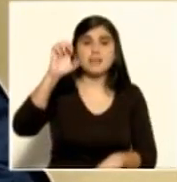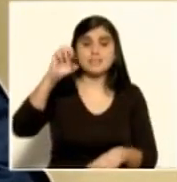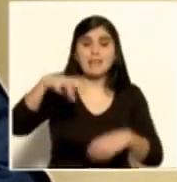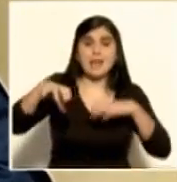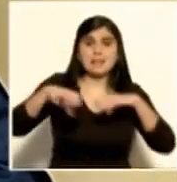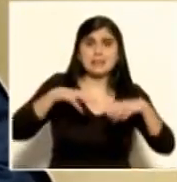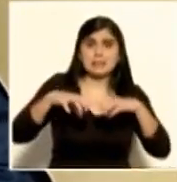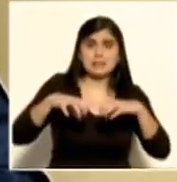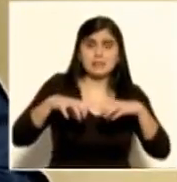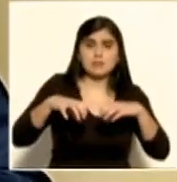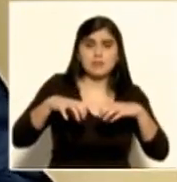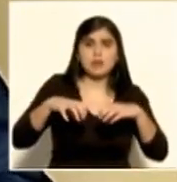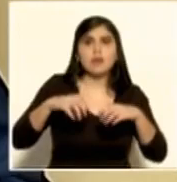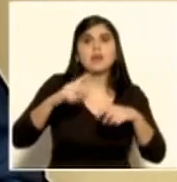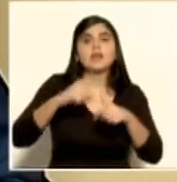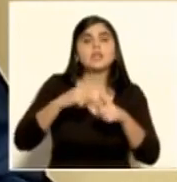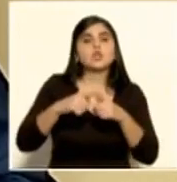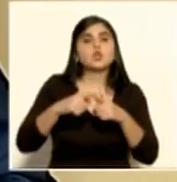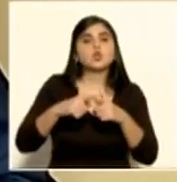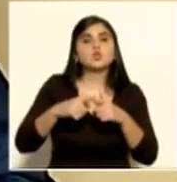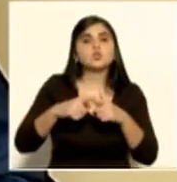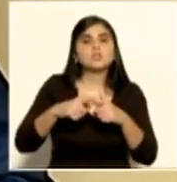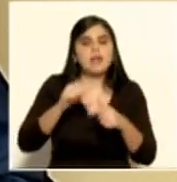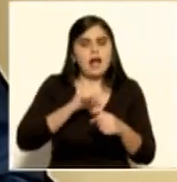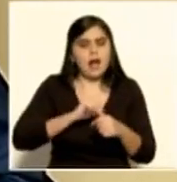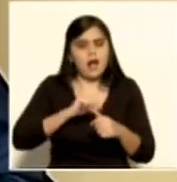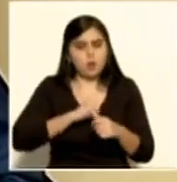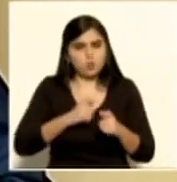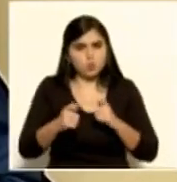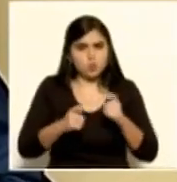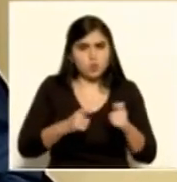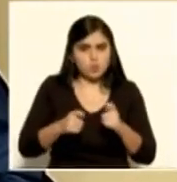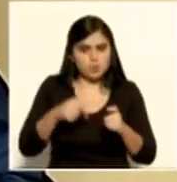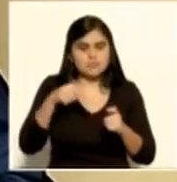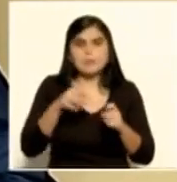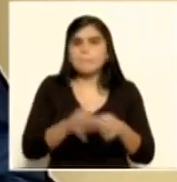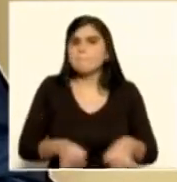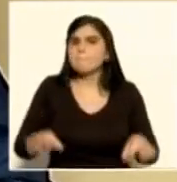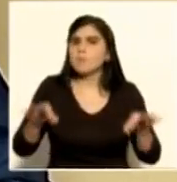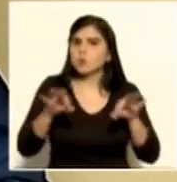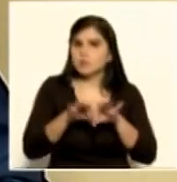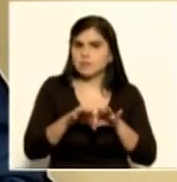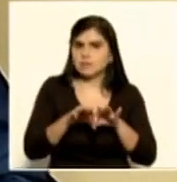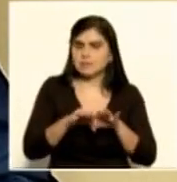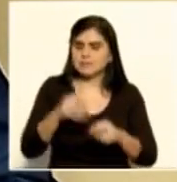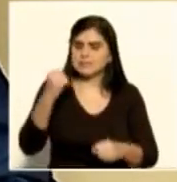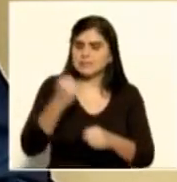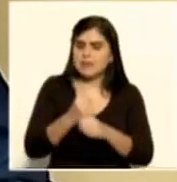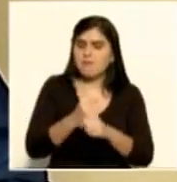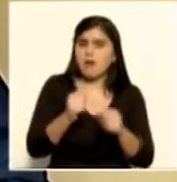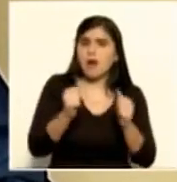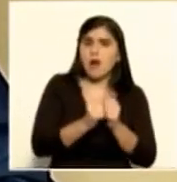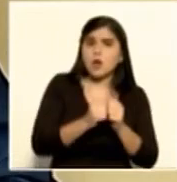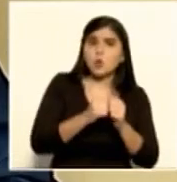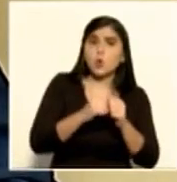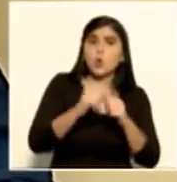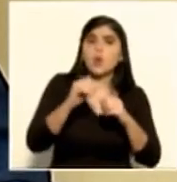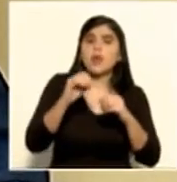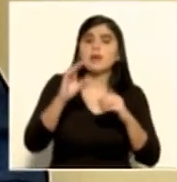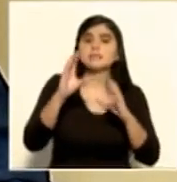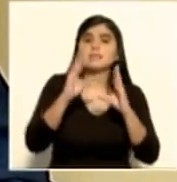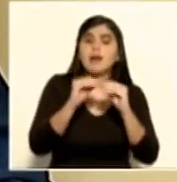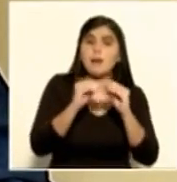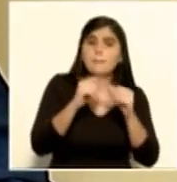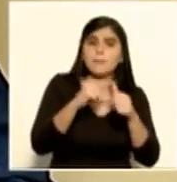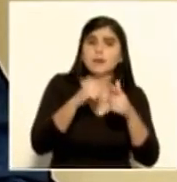a adelantarnos? Entonces, la autorregulación es lo que es fundamental acá. Trabajar con las cámaras, trabajar con los gobiernos locales,